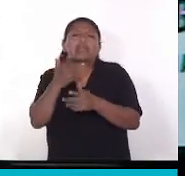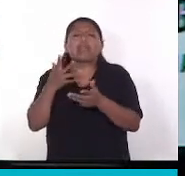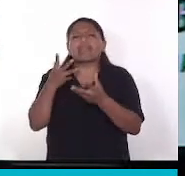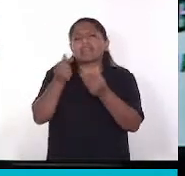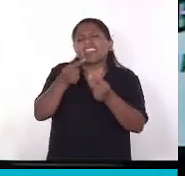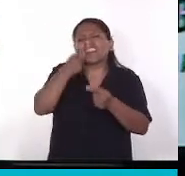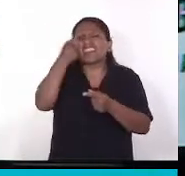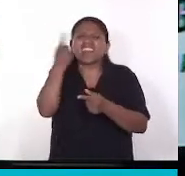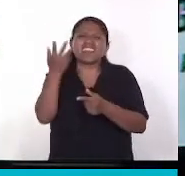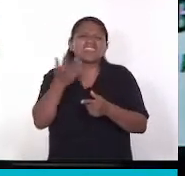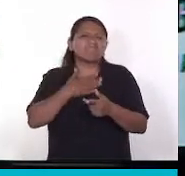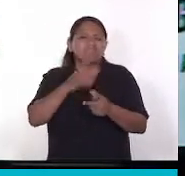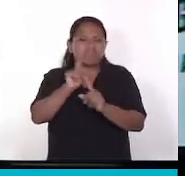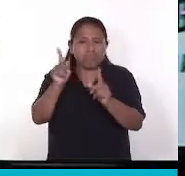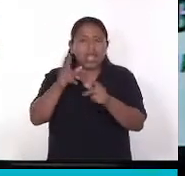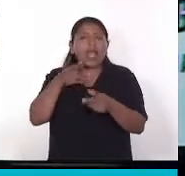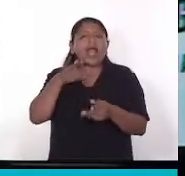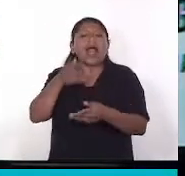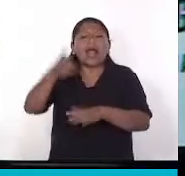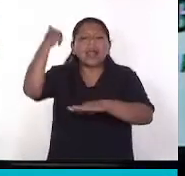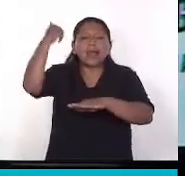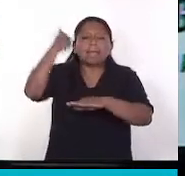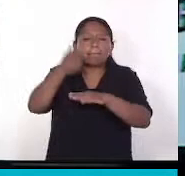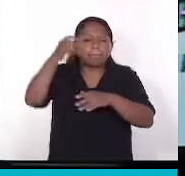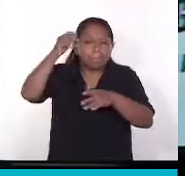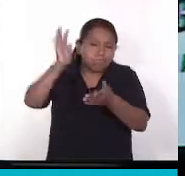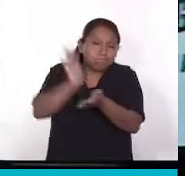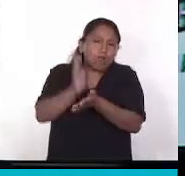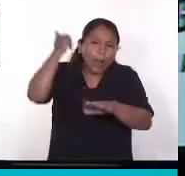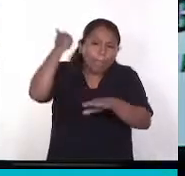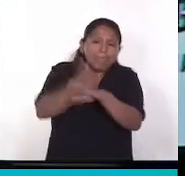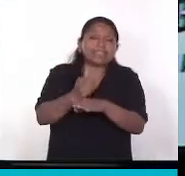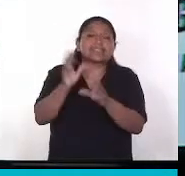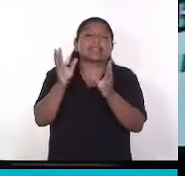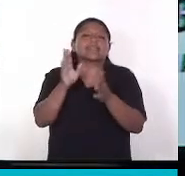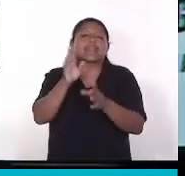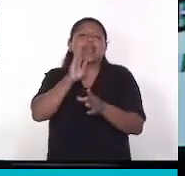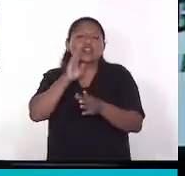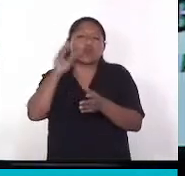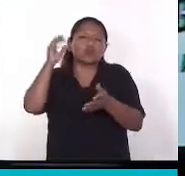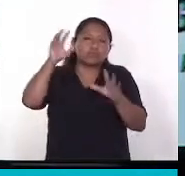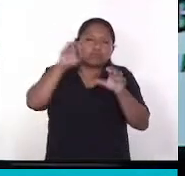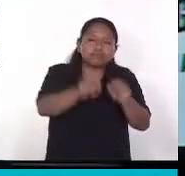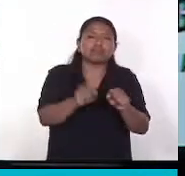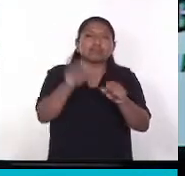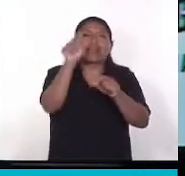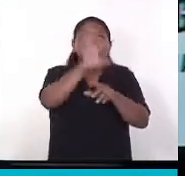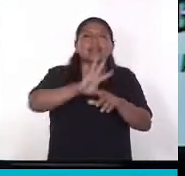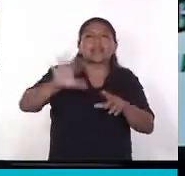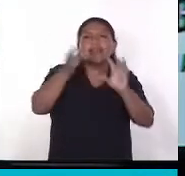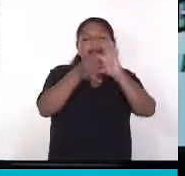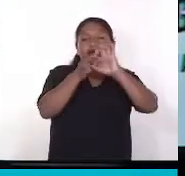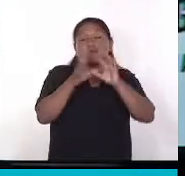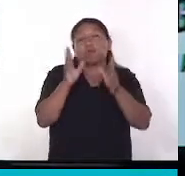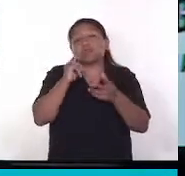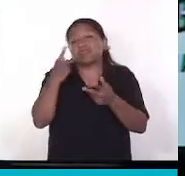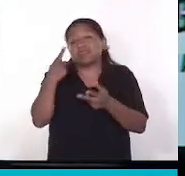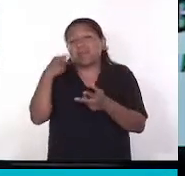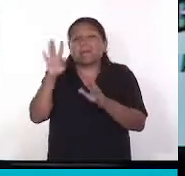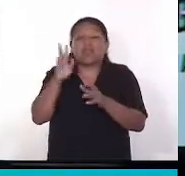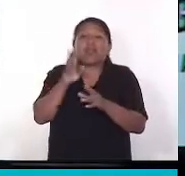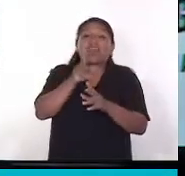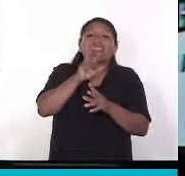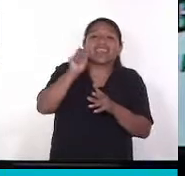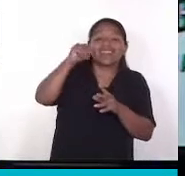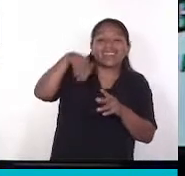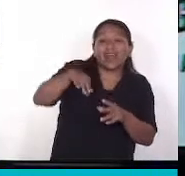intereses propios, sino a la presencia del imperialismo europeo y norteamericano en la región, que, como se vio en los escándalos entre Trump y Biden, vienen